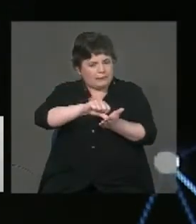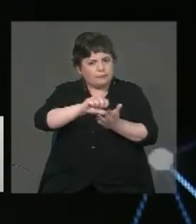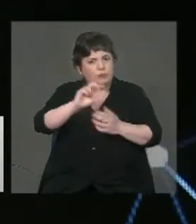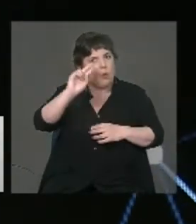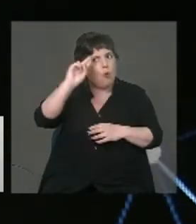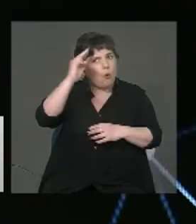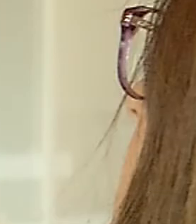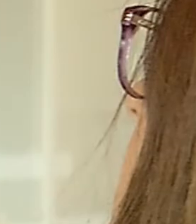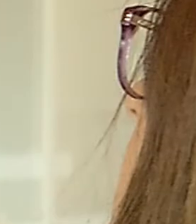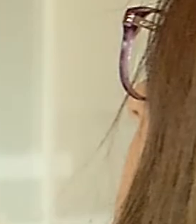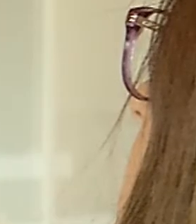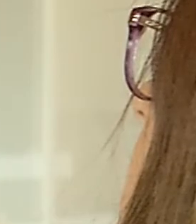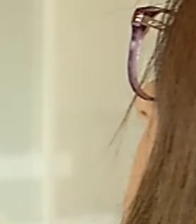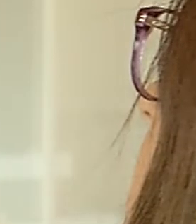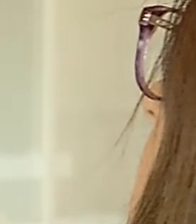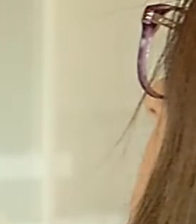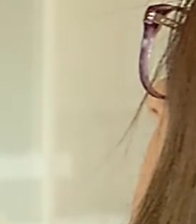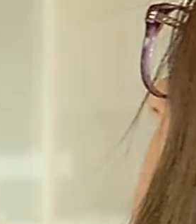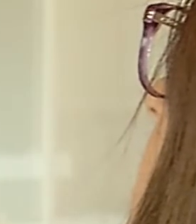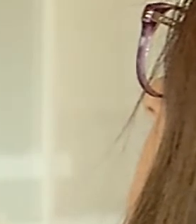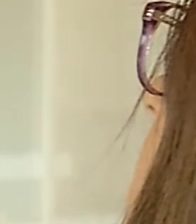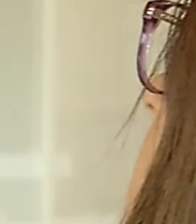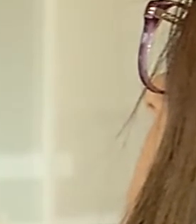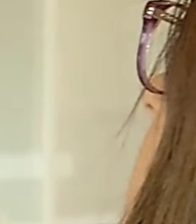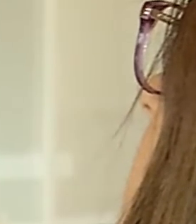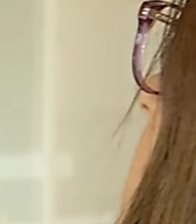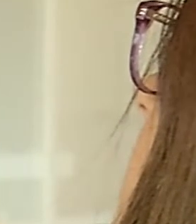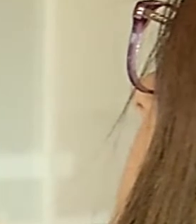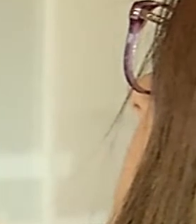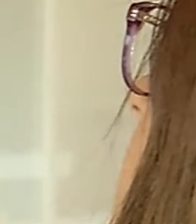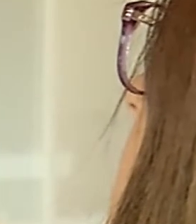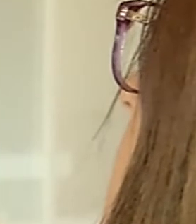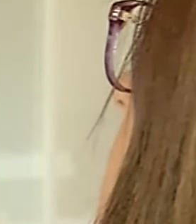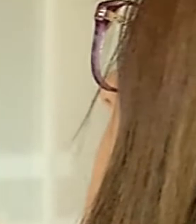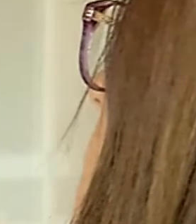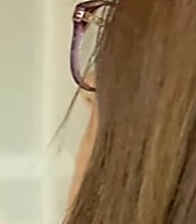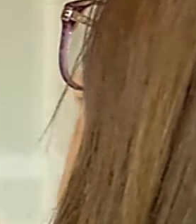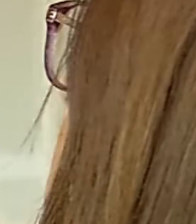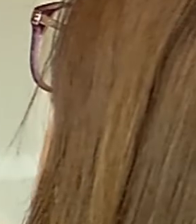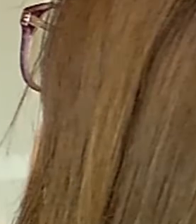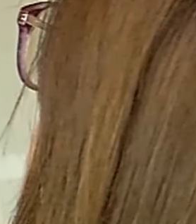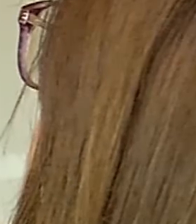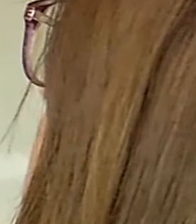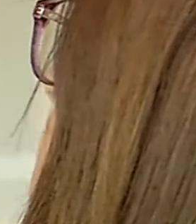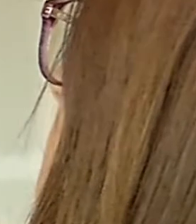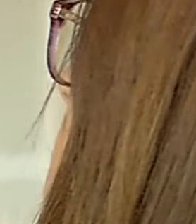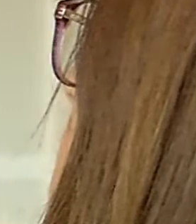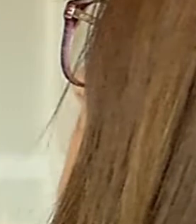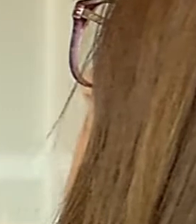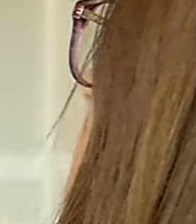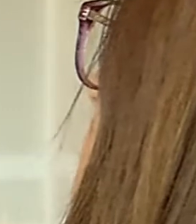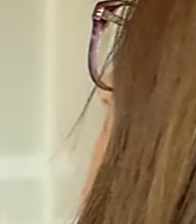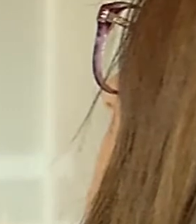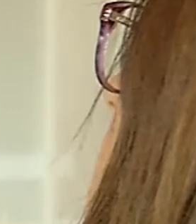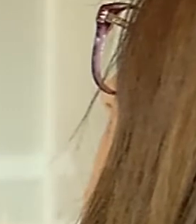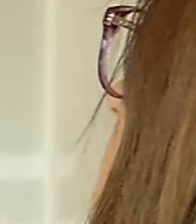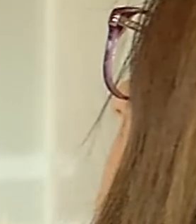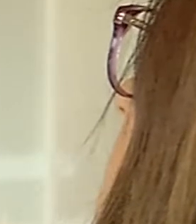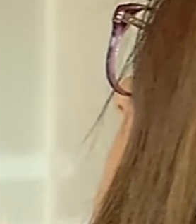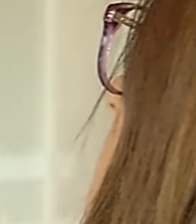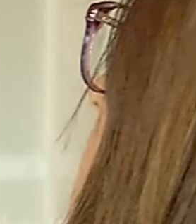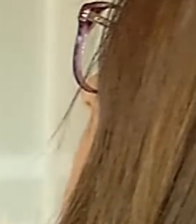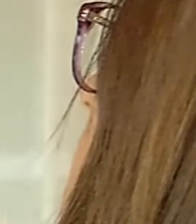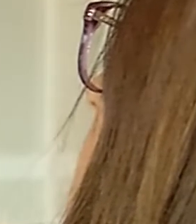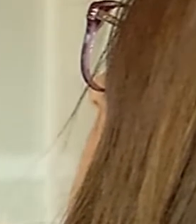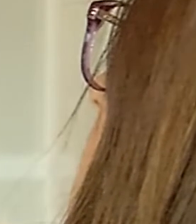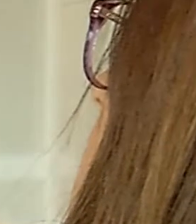salió victorioso. Porque Daniel Martínez se apoyó en uno de los argumentos más fuertes que tenía, que era el contraste entre la experiencia de